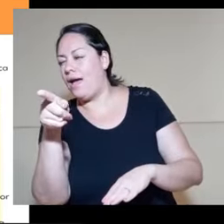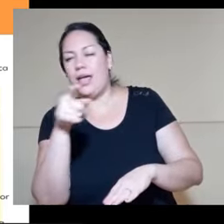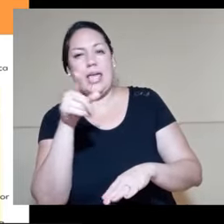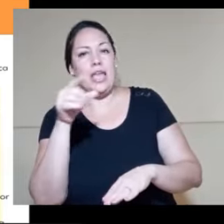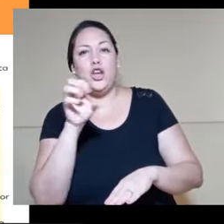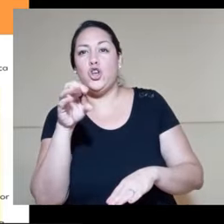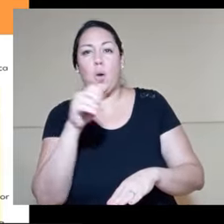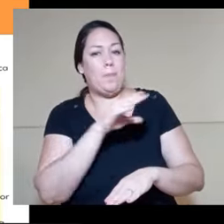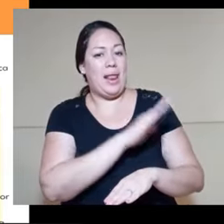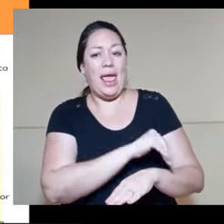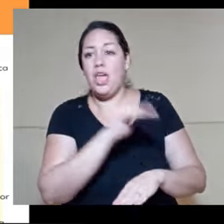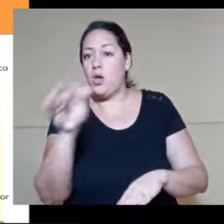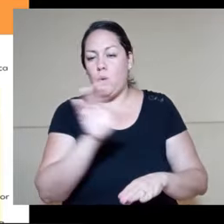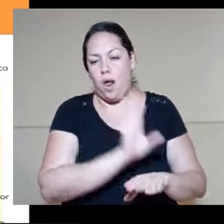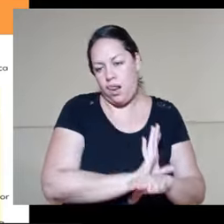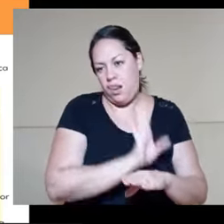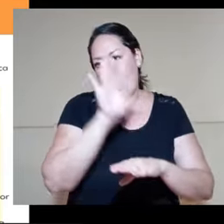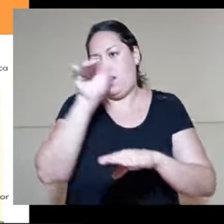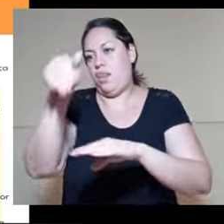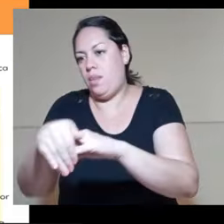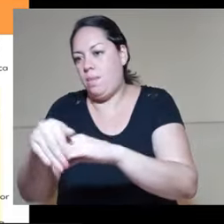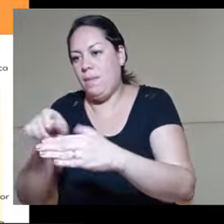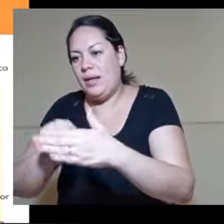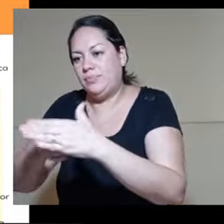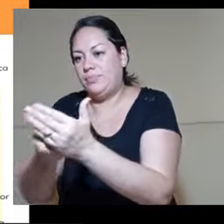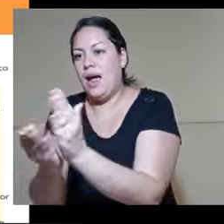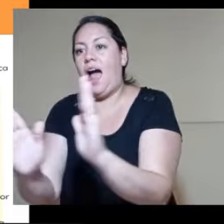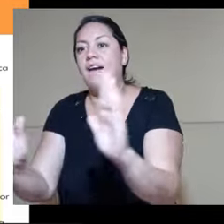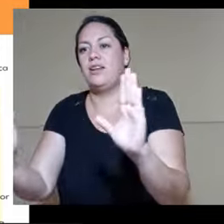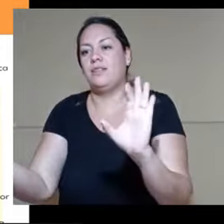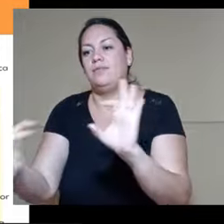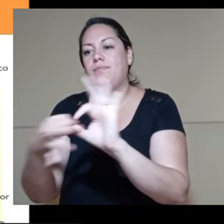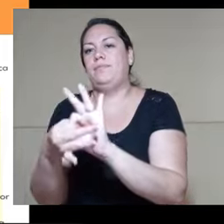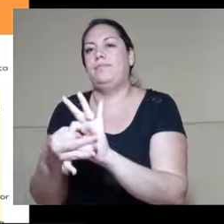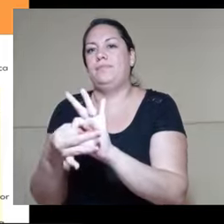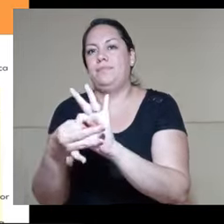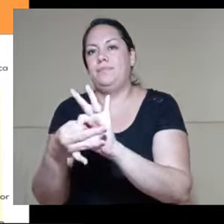porque si hay un receptor de noradrenalina no lo va a recibir.